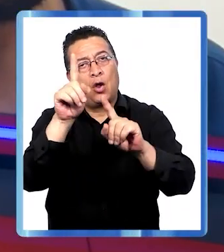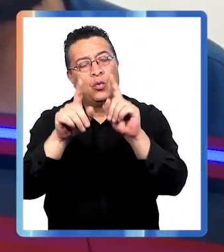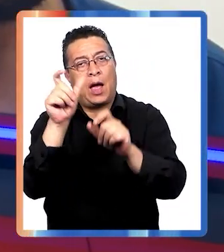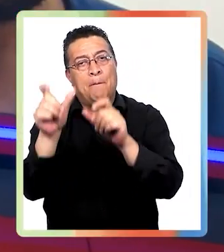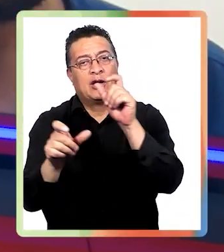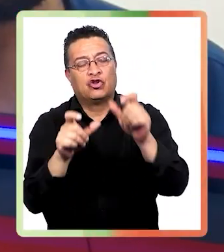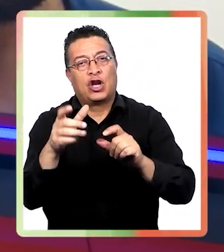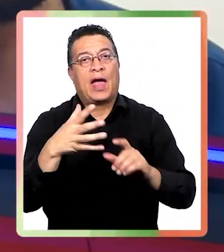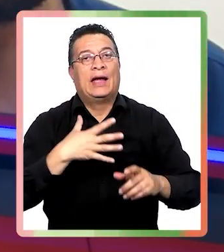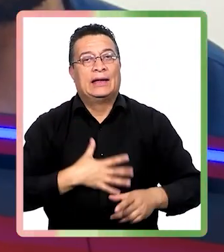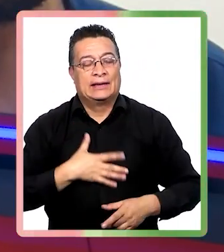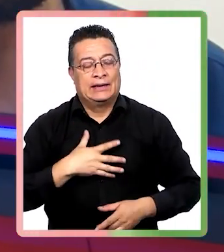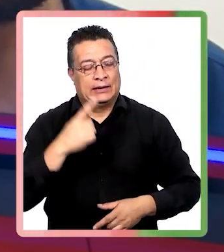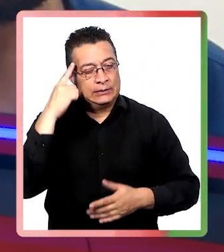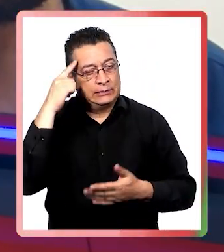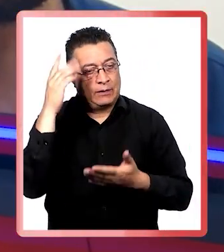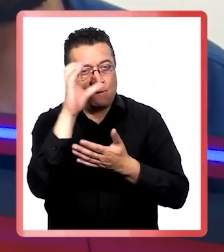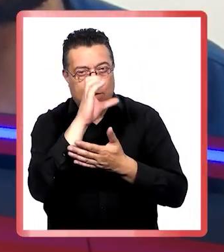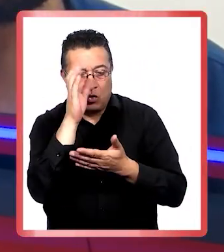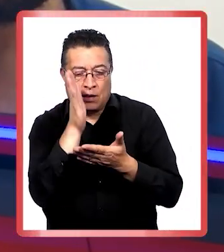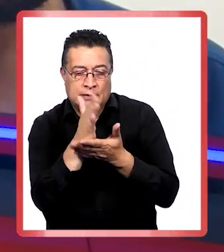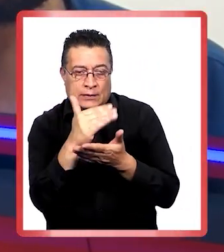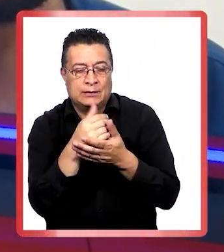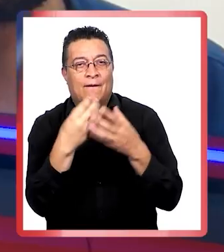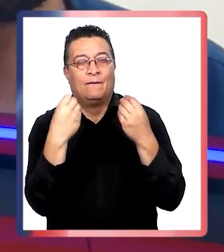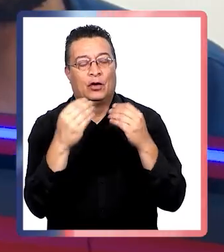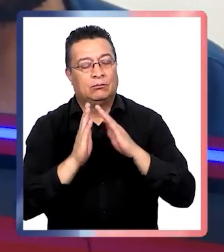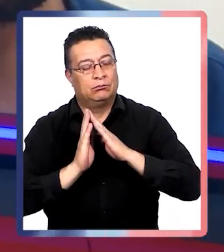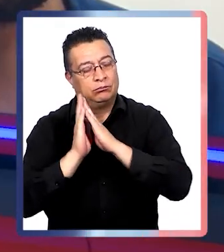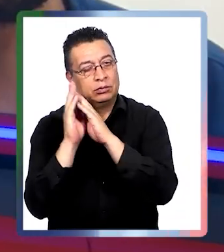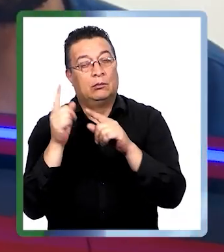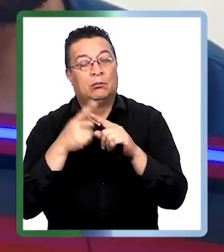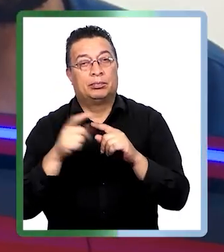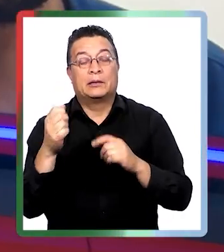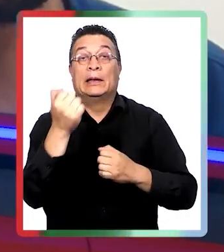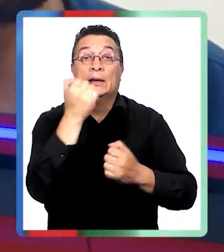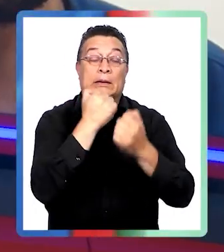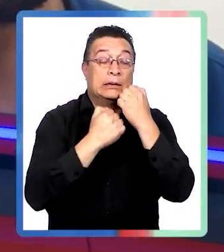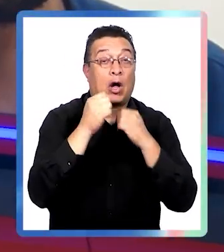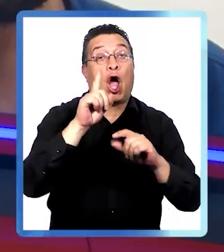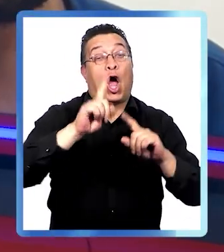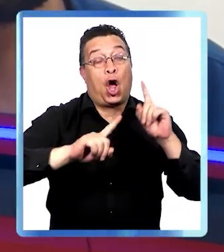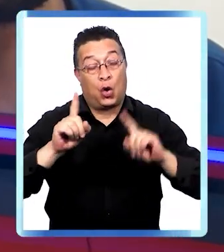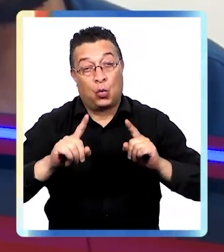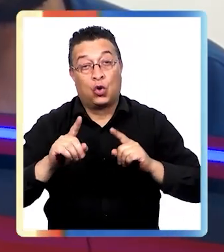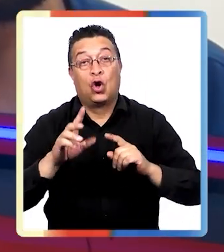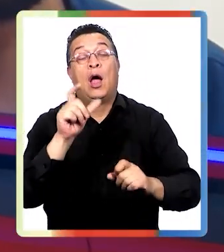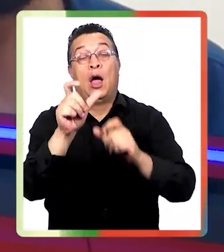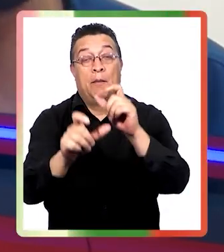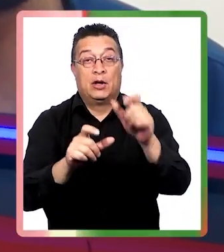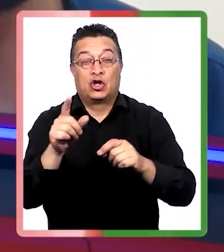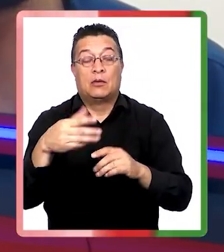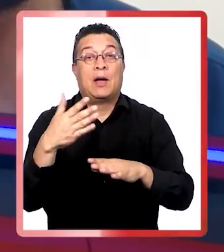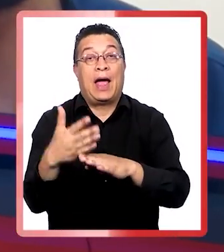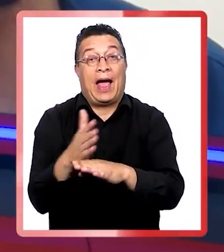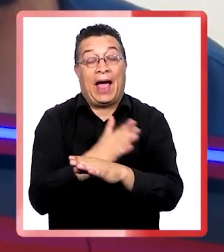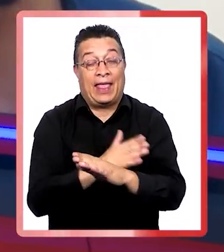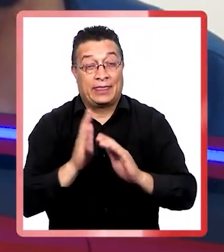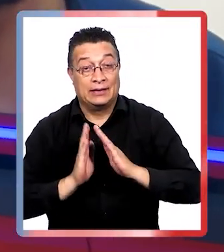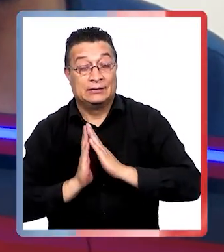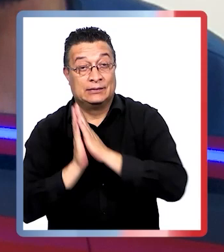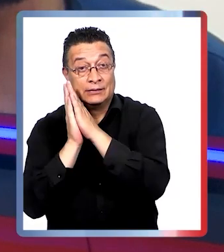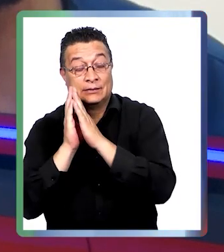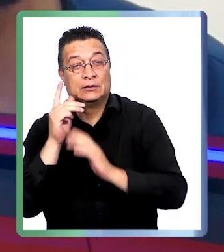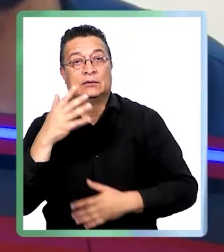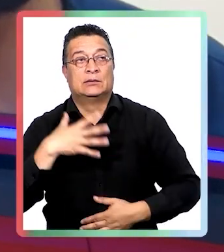aquellas personas que buscan esas estrategias para conciliar el sueño, erróneamente probablemente, aquellas personas que